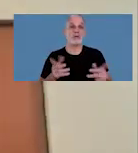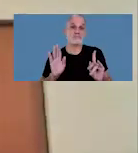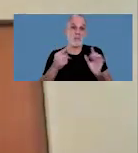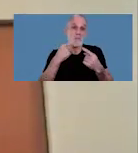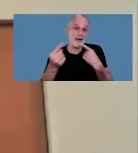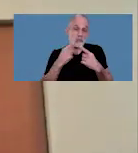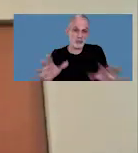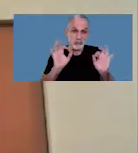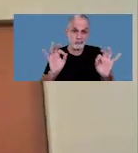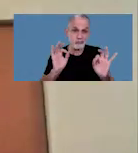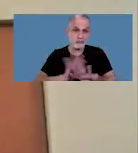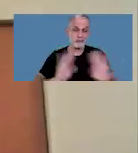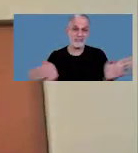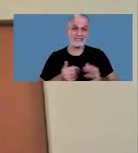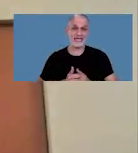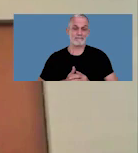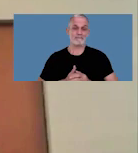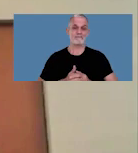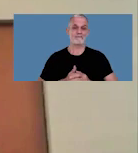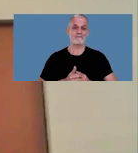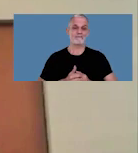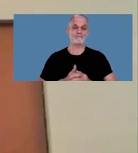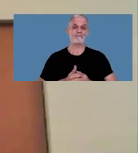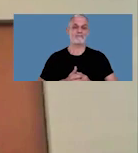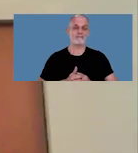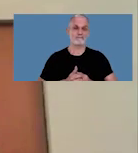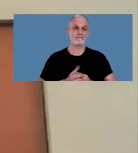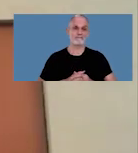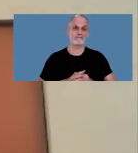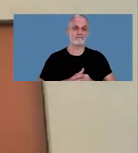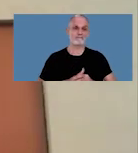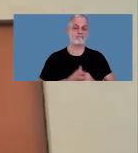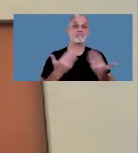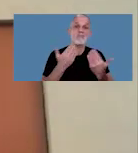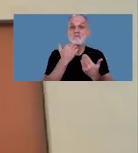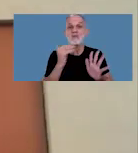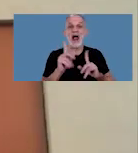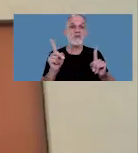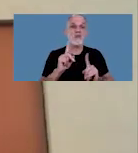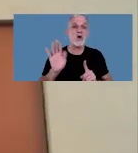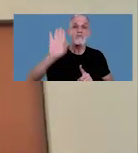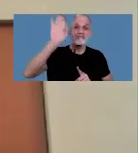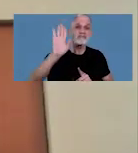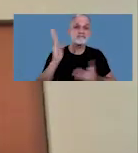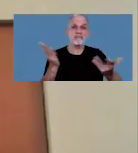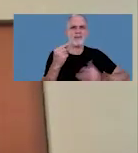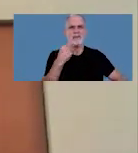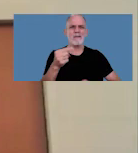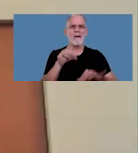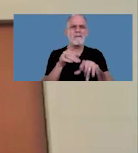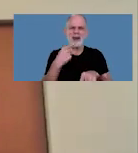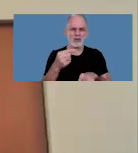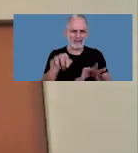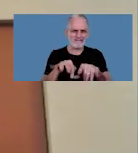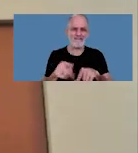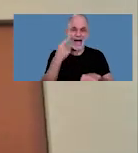las preguntas que teníamos. No sé si alguien tiene alguna, ahí veo otra que nos están poniendo recién, a